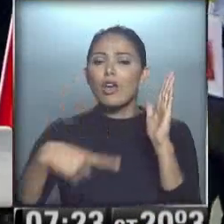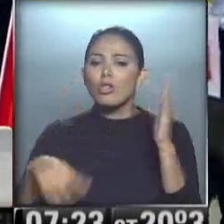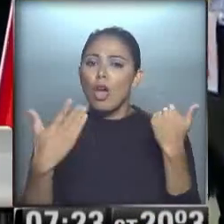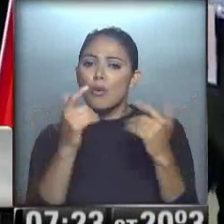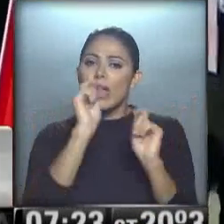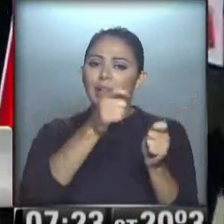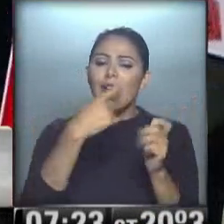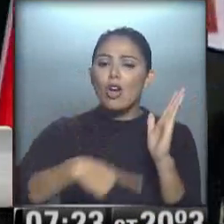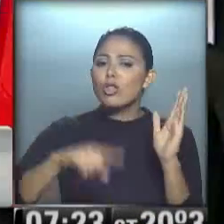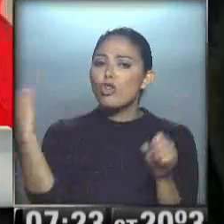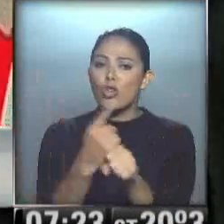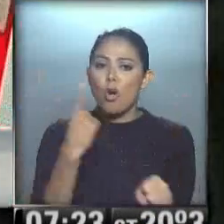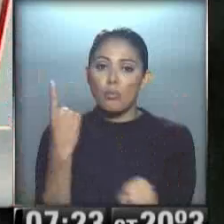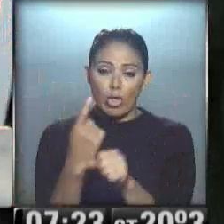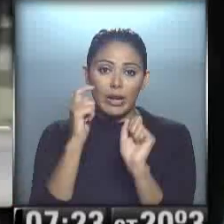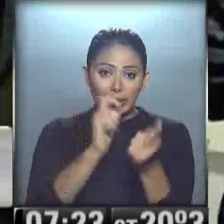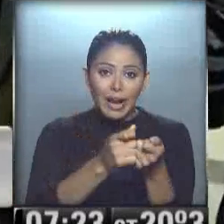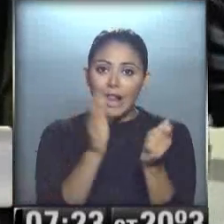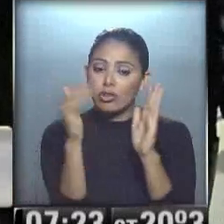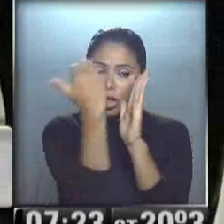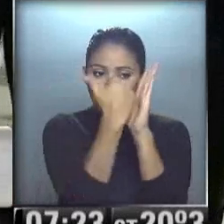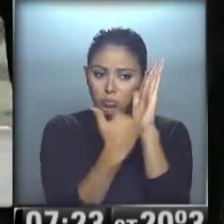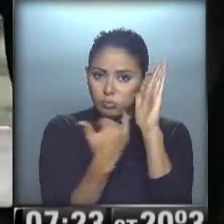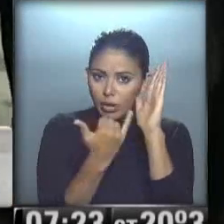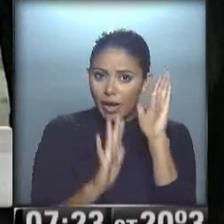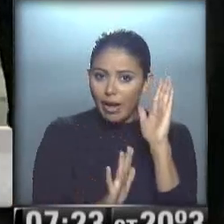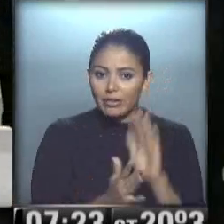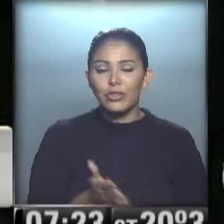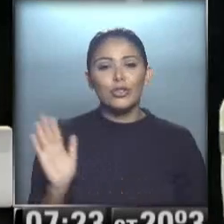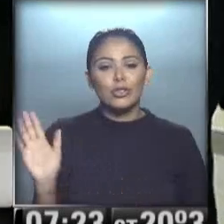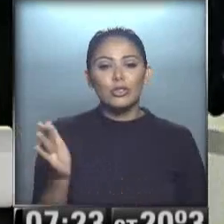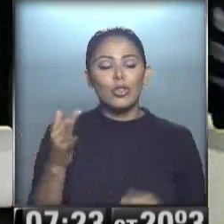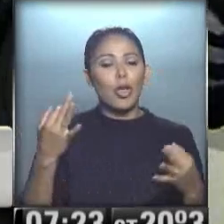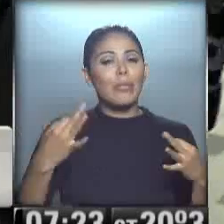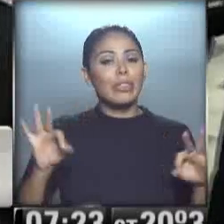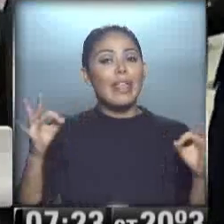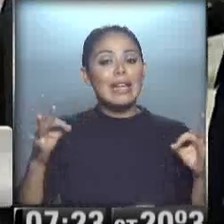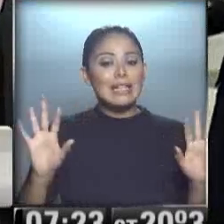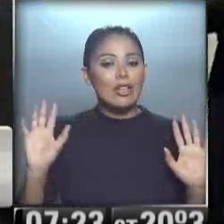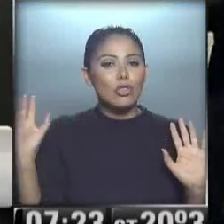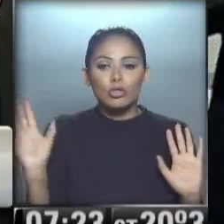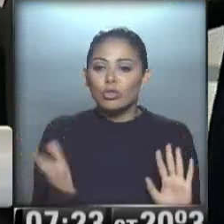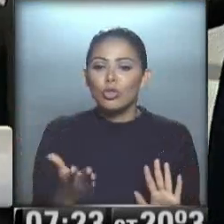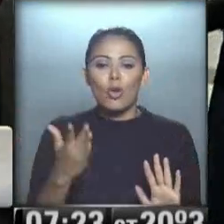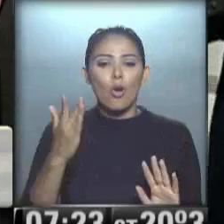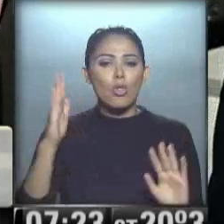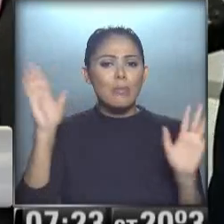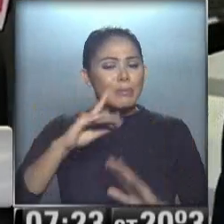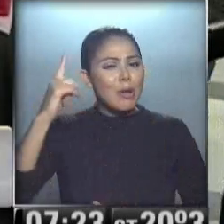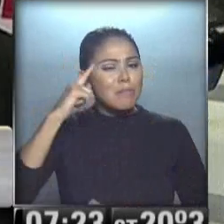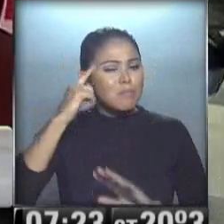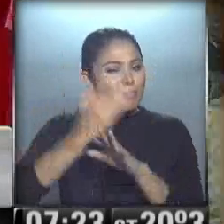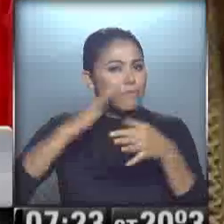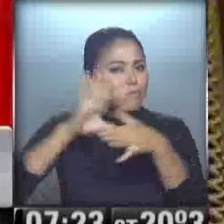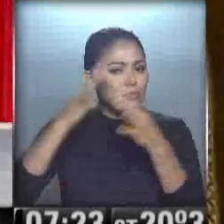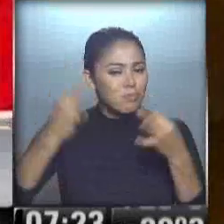Y qué es lo que no se puede obsequiar en determinada situación así que es todo muy muy delicado está todo muy muy pensado a la hora